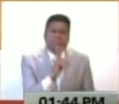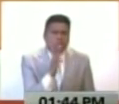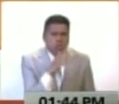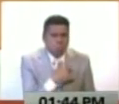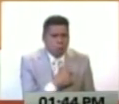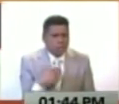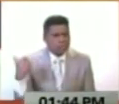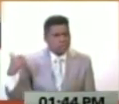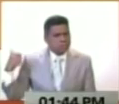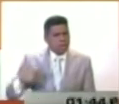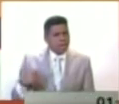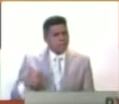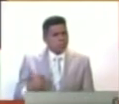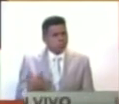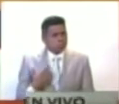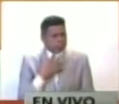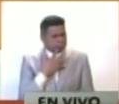MUD.